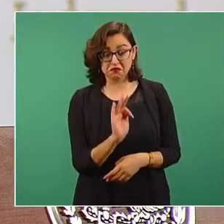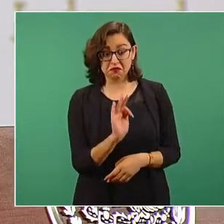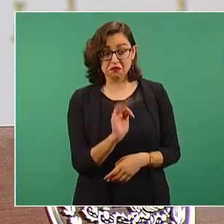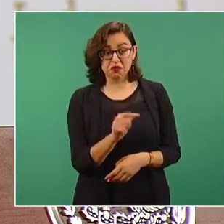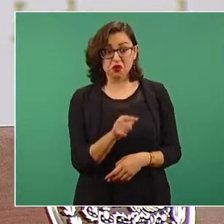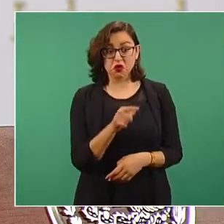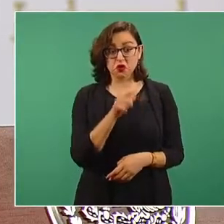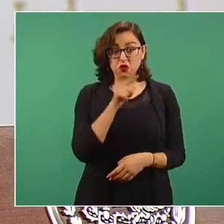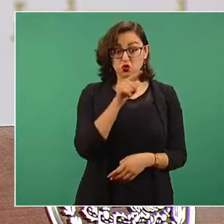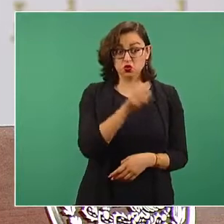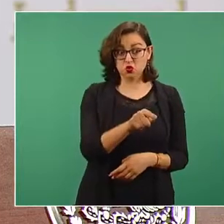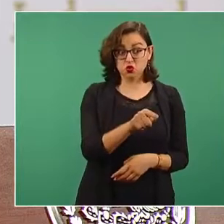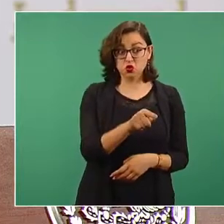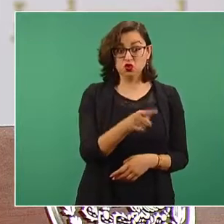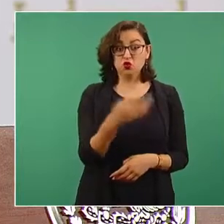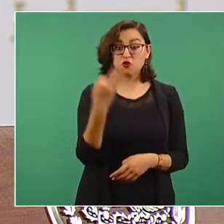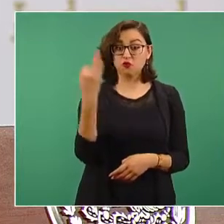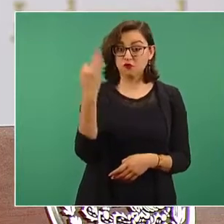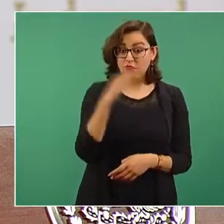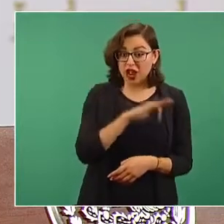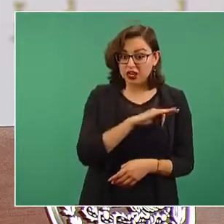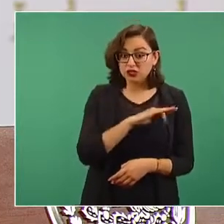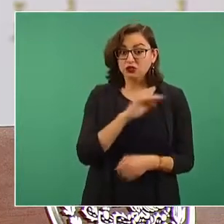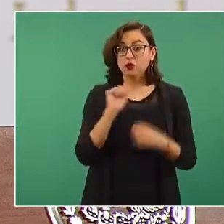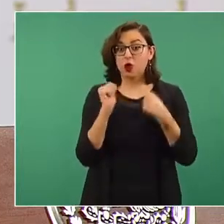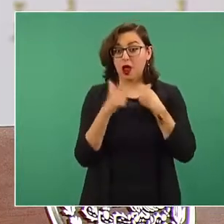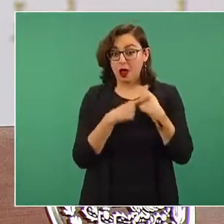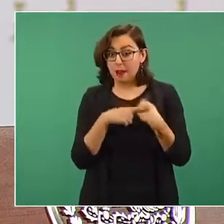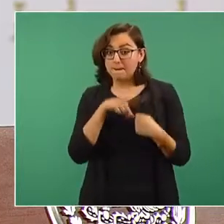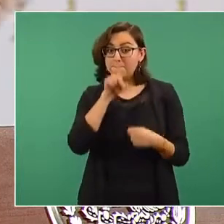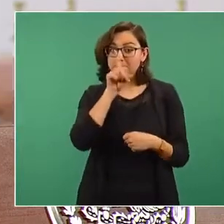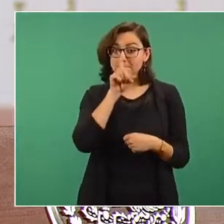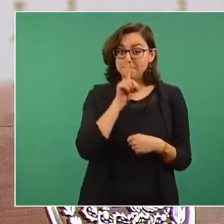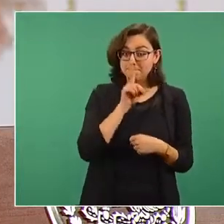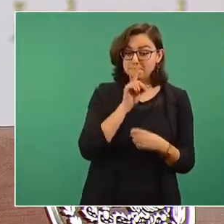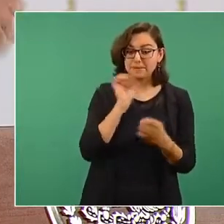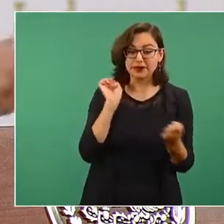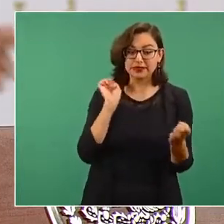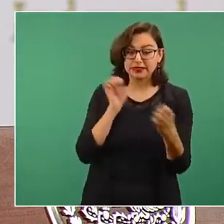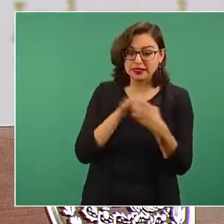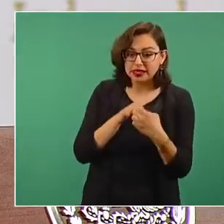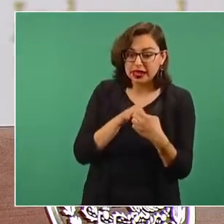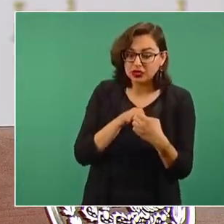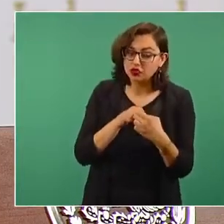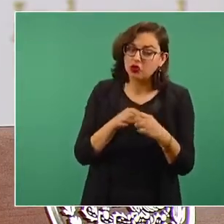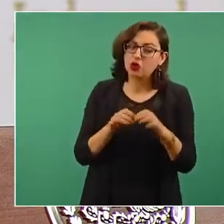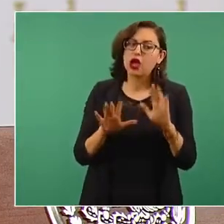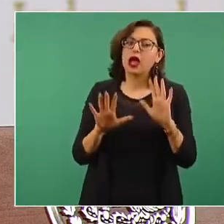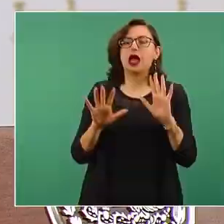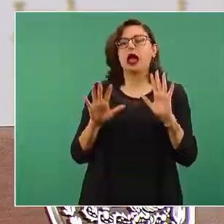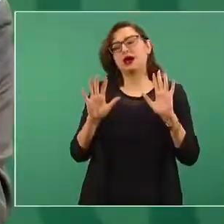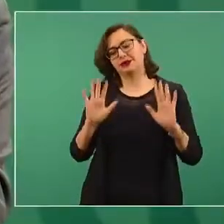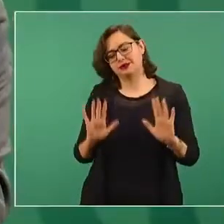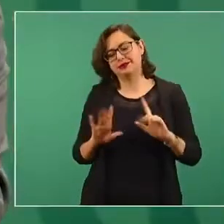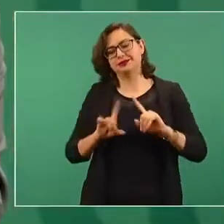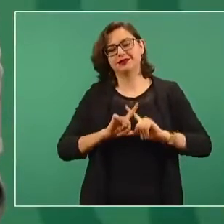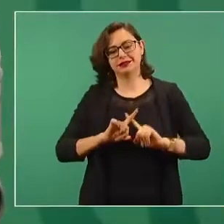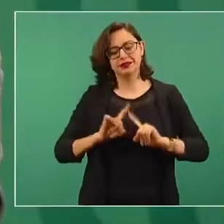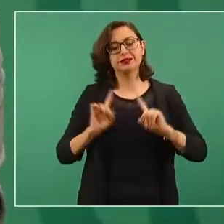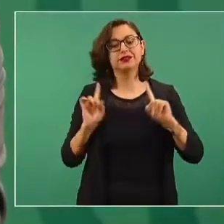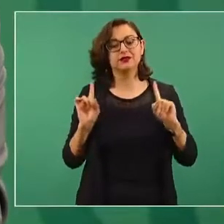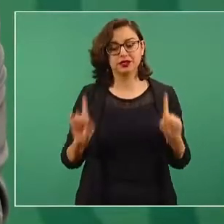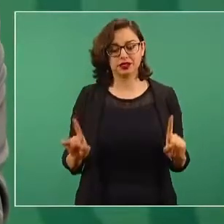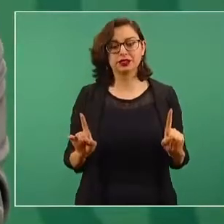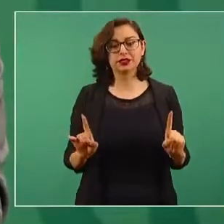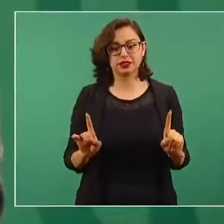en los procesos que vamos a establecer, ya no de fiscalización detallada, sino